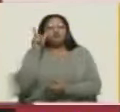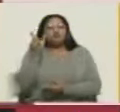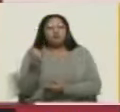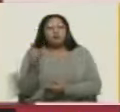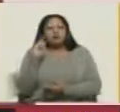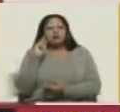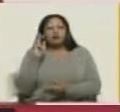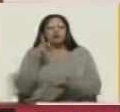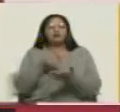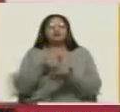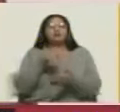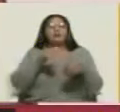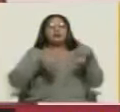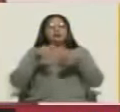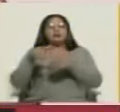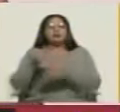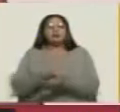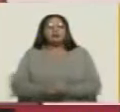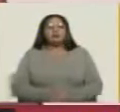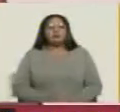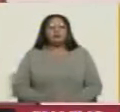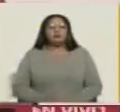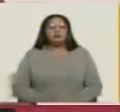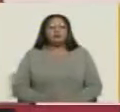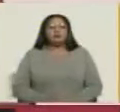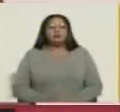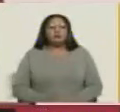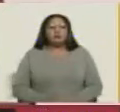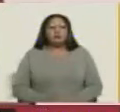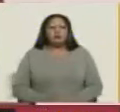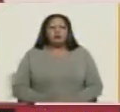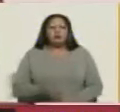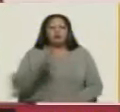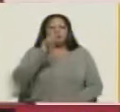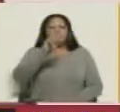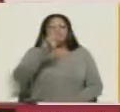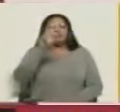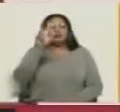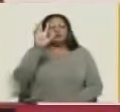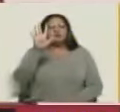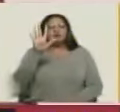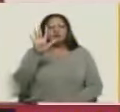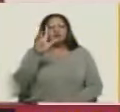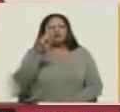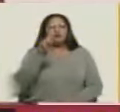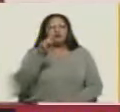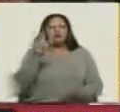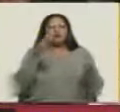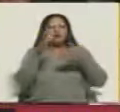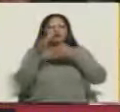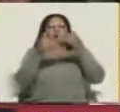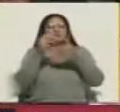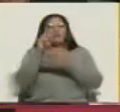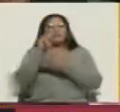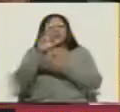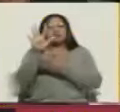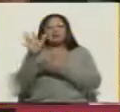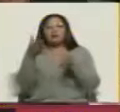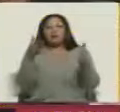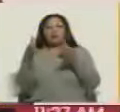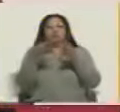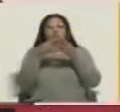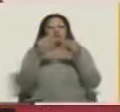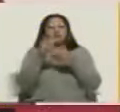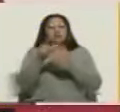elección presidencial. 21 de marzo al 25 de marzo. Todos los